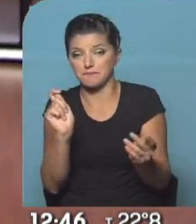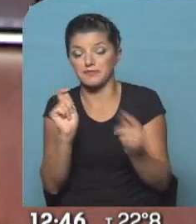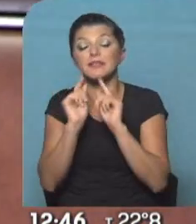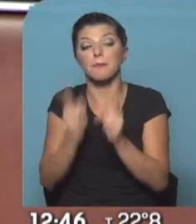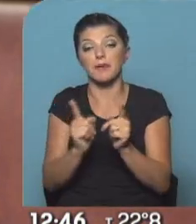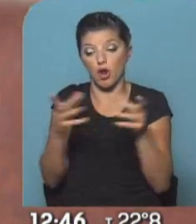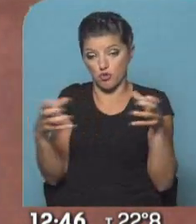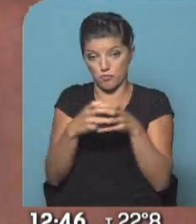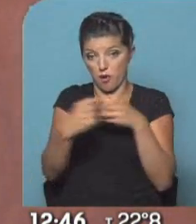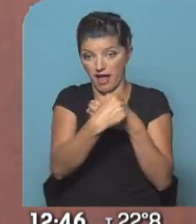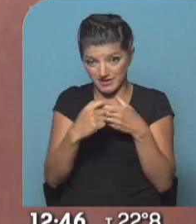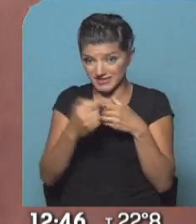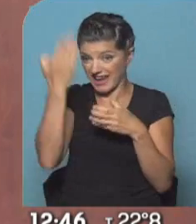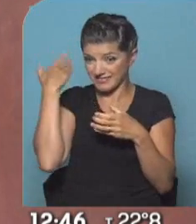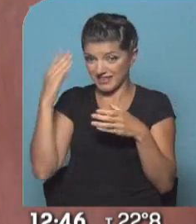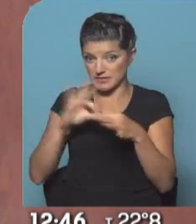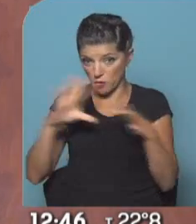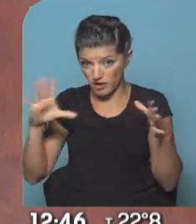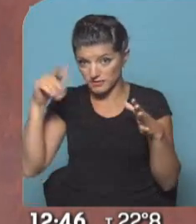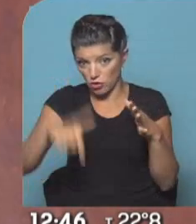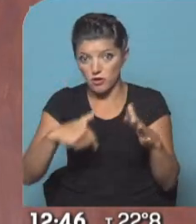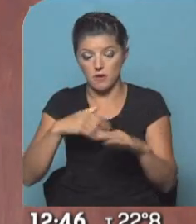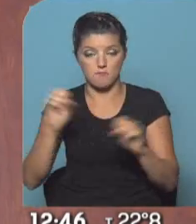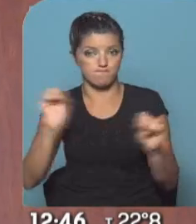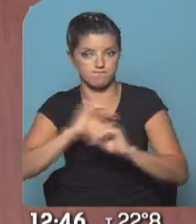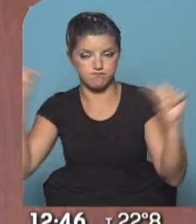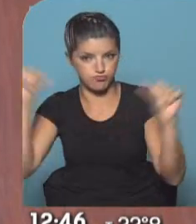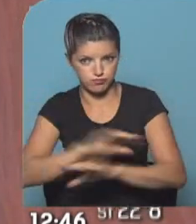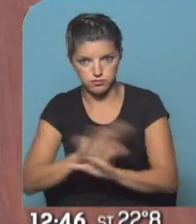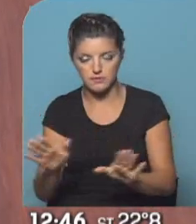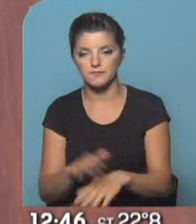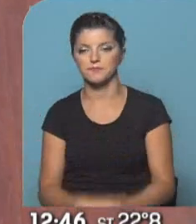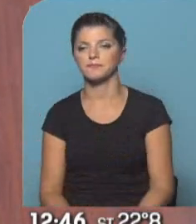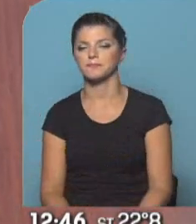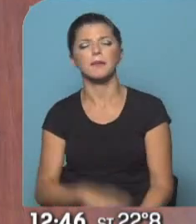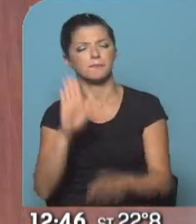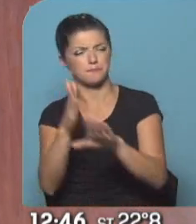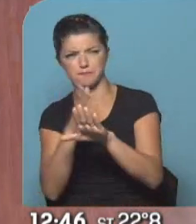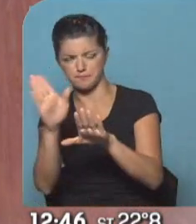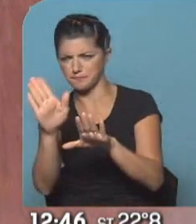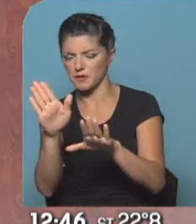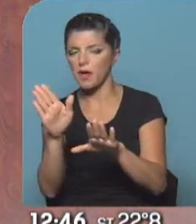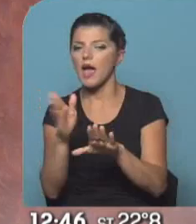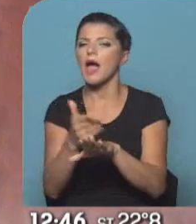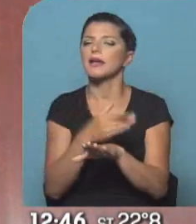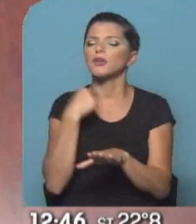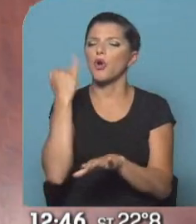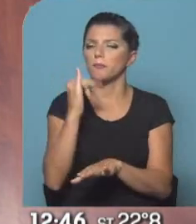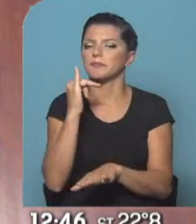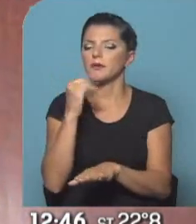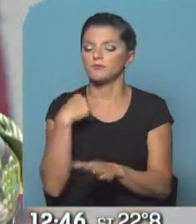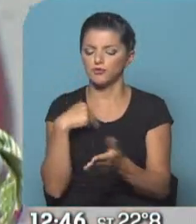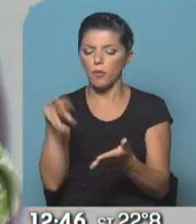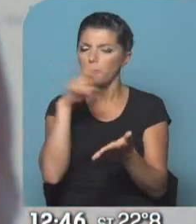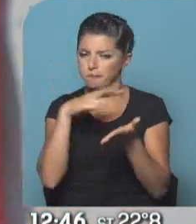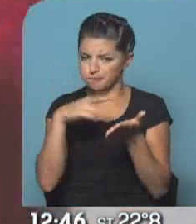gobernó durante la democracia hoy explotó. Antes de pasar a Jorge, una cosita que leía tiene que ver con que